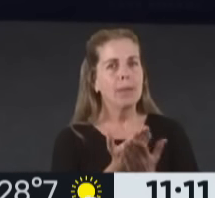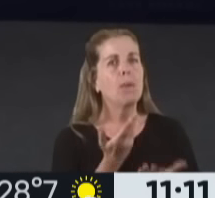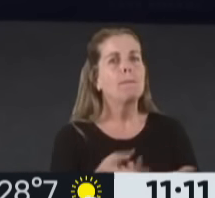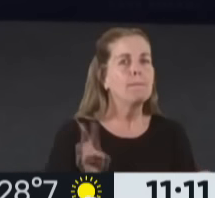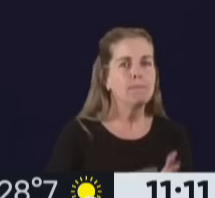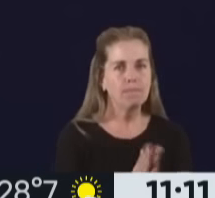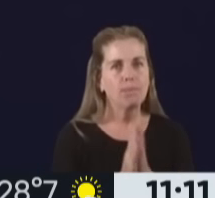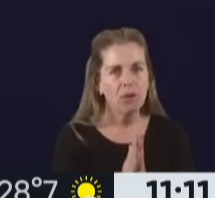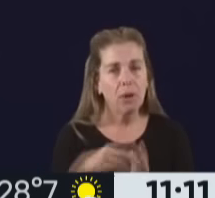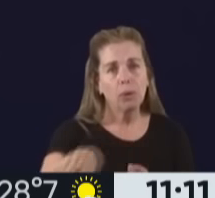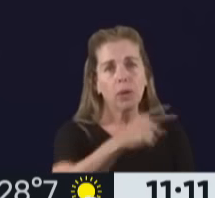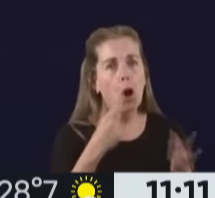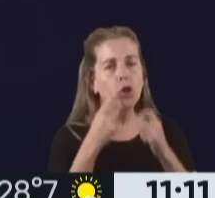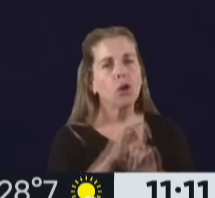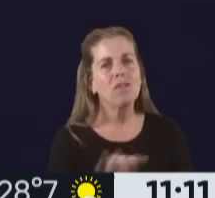información.